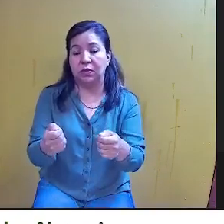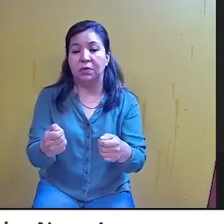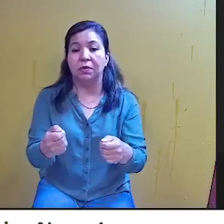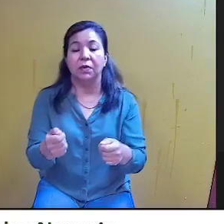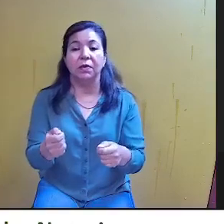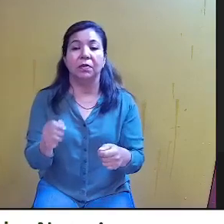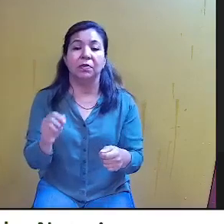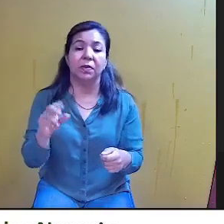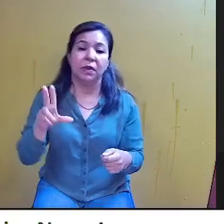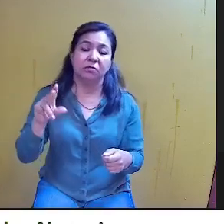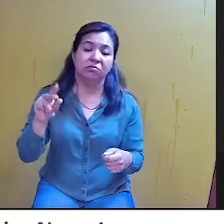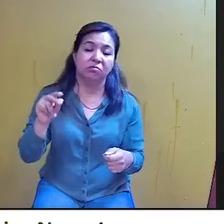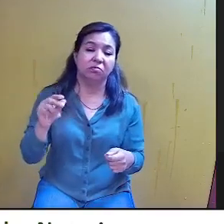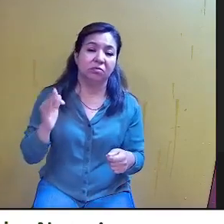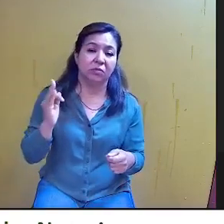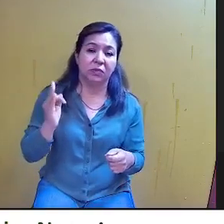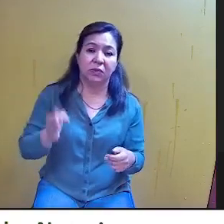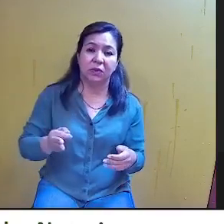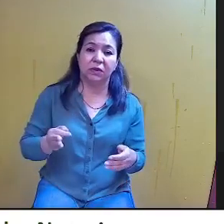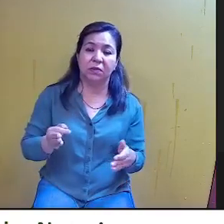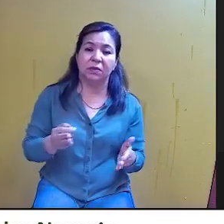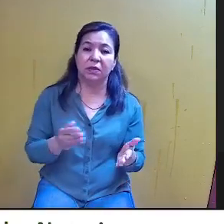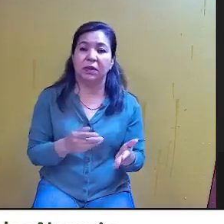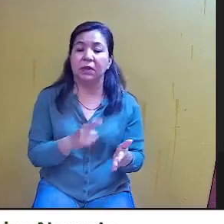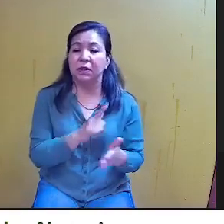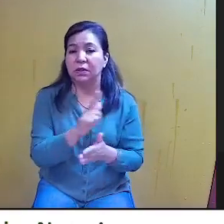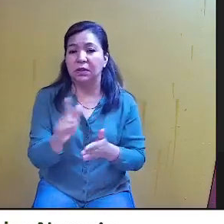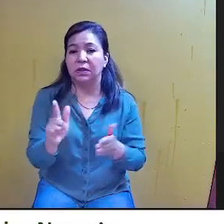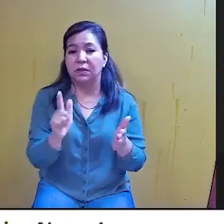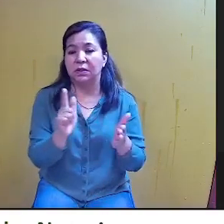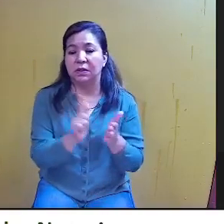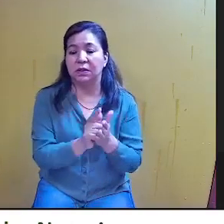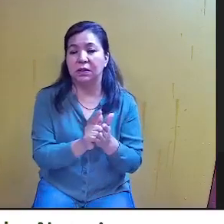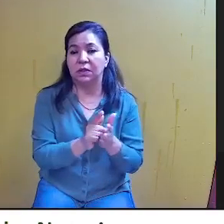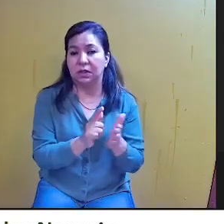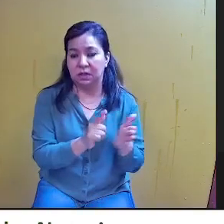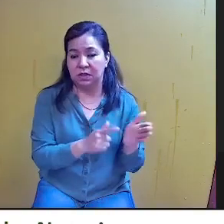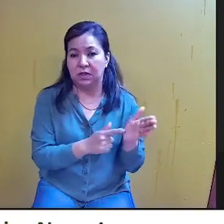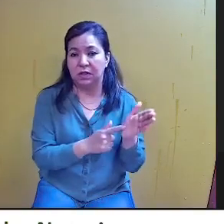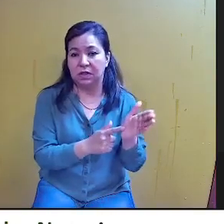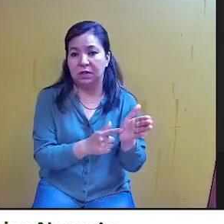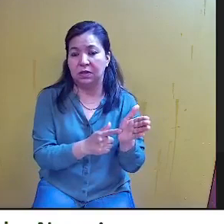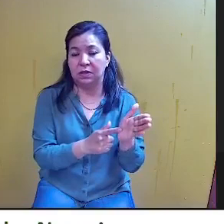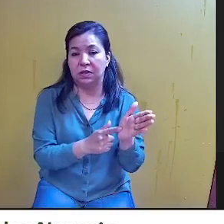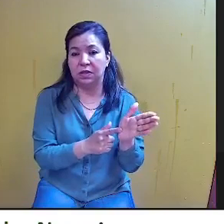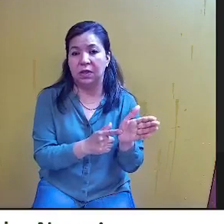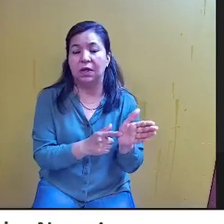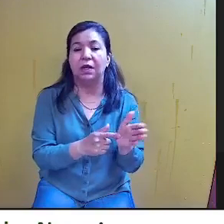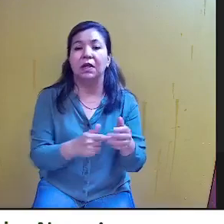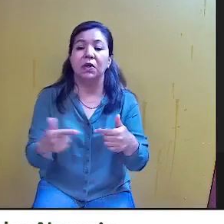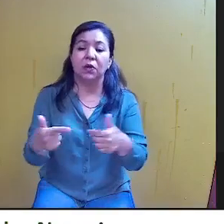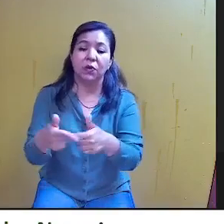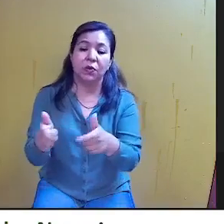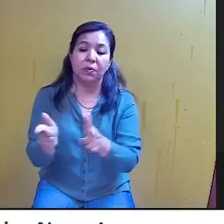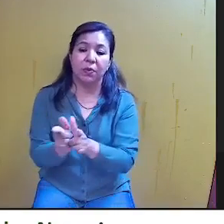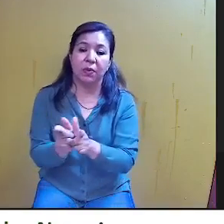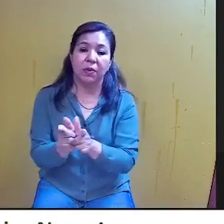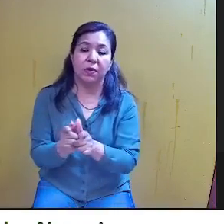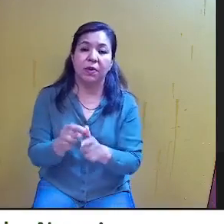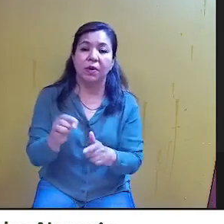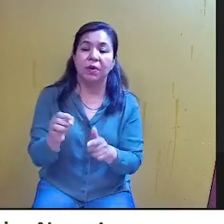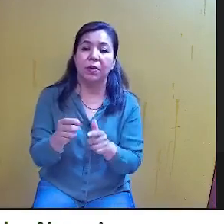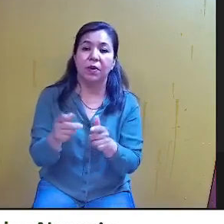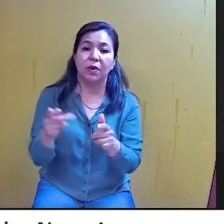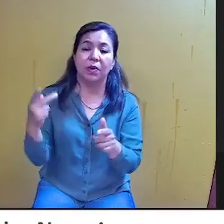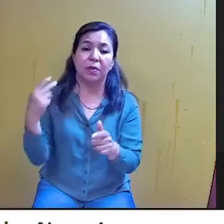21/08-08-09-2023 por las que se declara la procedencia constitucional y legal de los documentos básicos del partido local denominado Movimiento